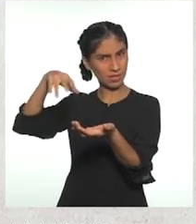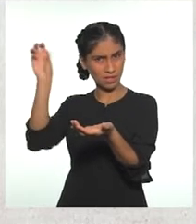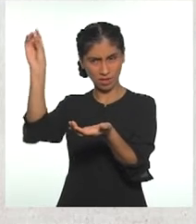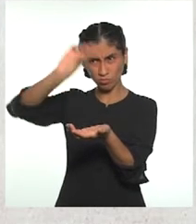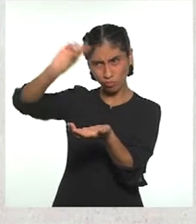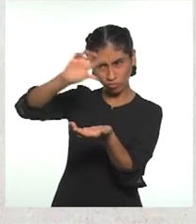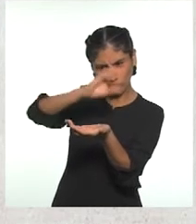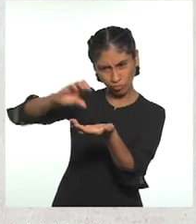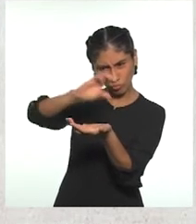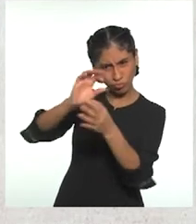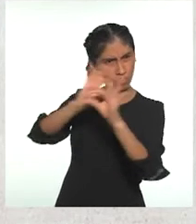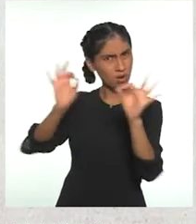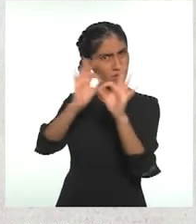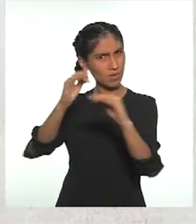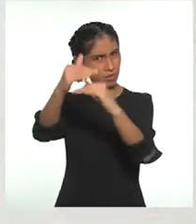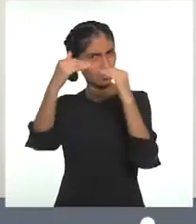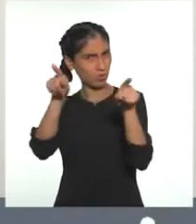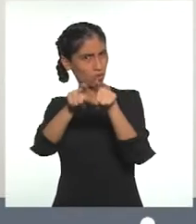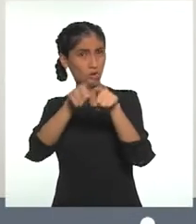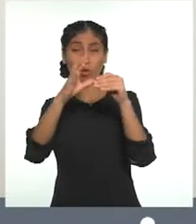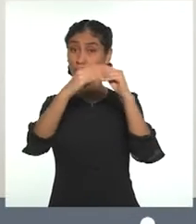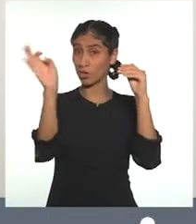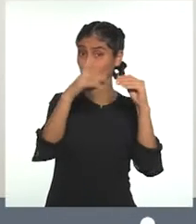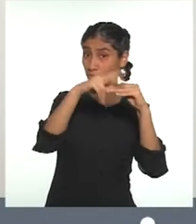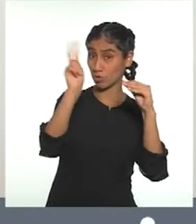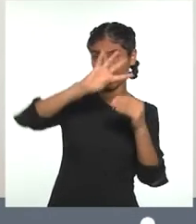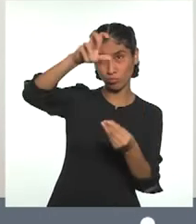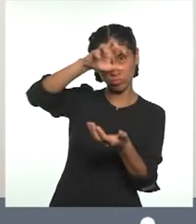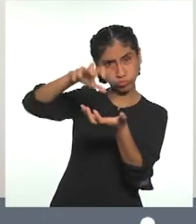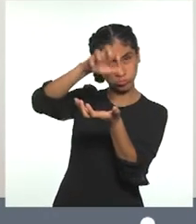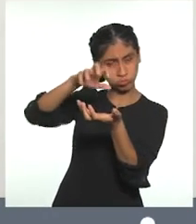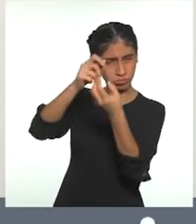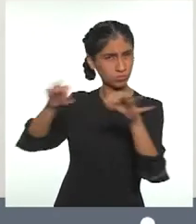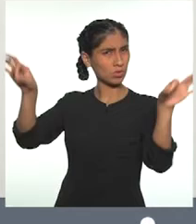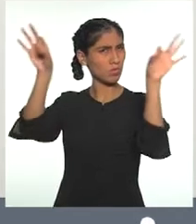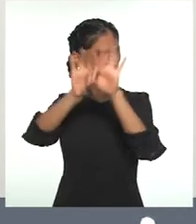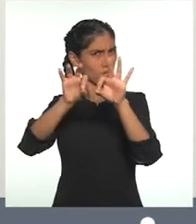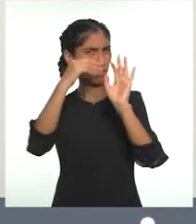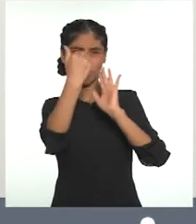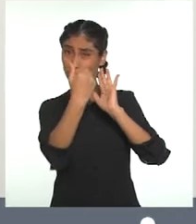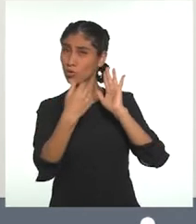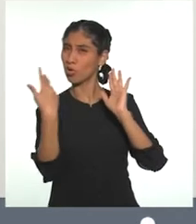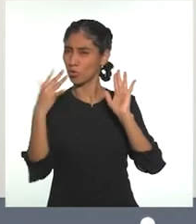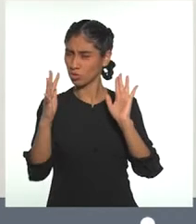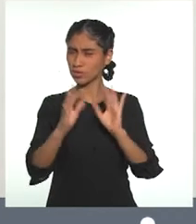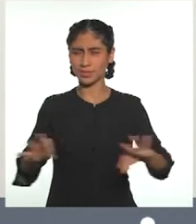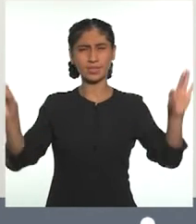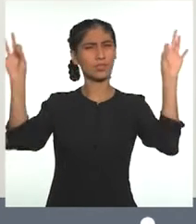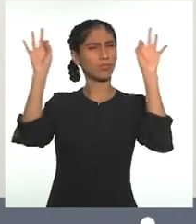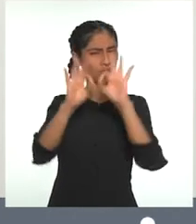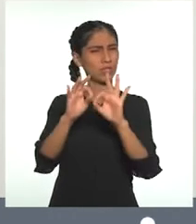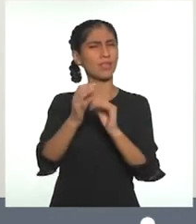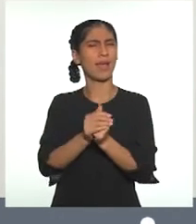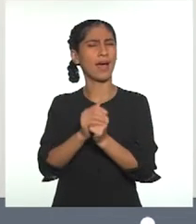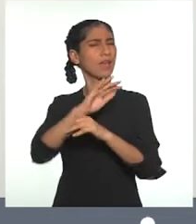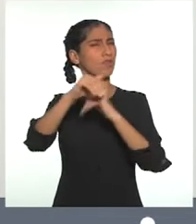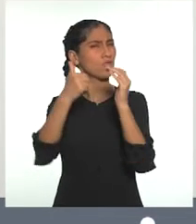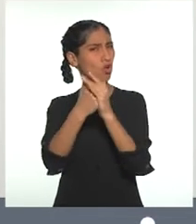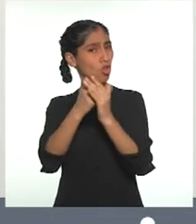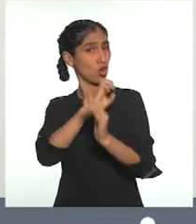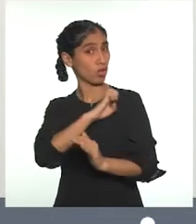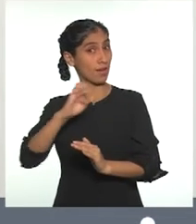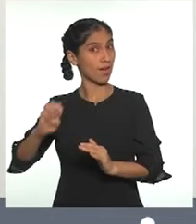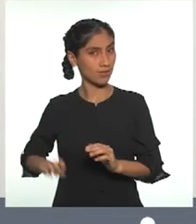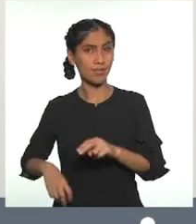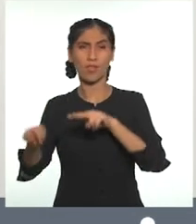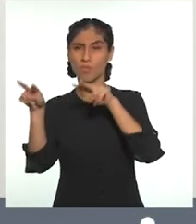y verduras. Gracias por compartir tu fuente, Brigitte. Es importante reconstruir cómo los gobiernos